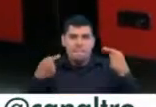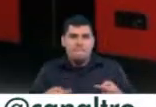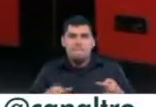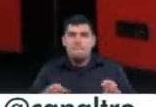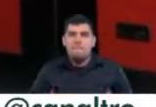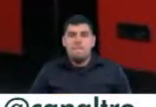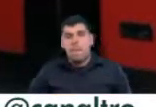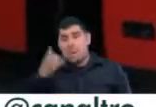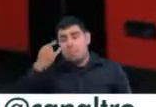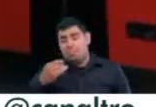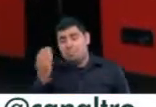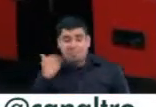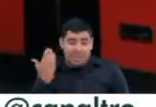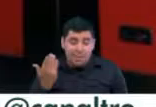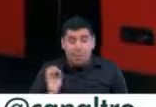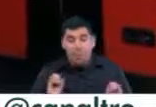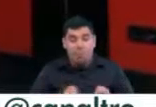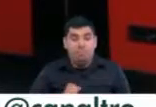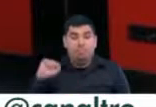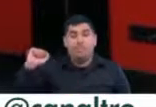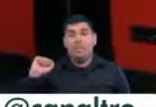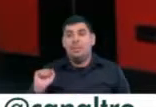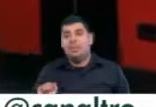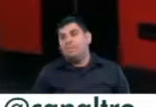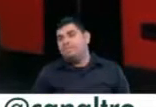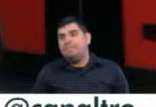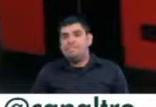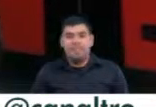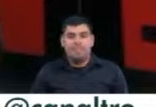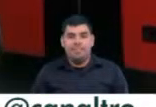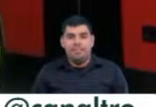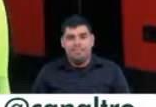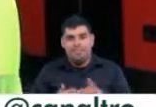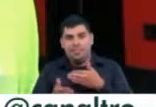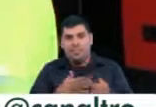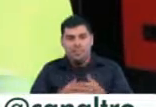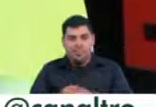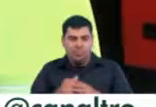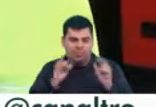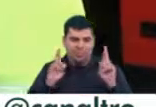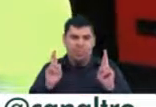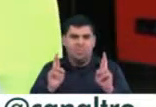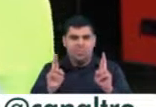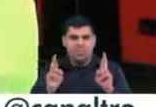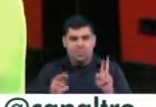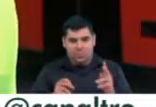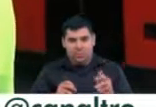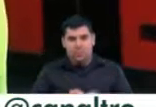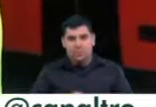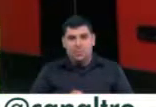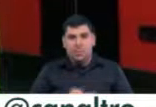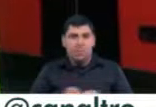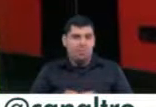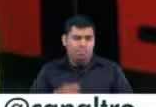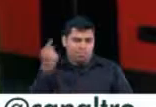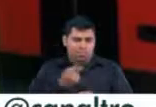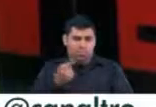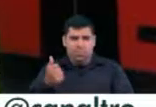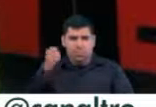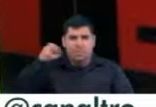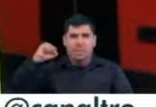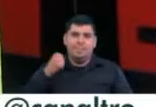gana pero indudablemente obtener un buen resultado en valledupar sería